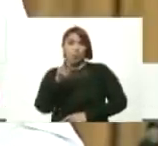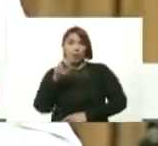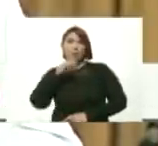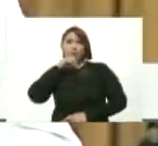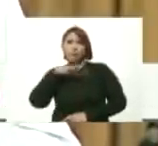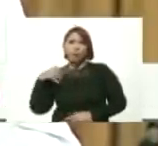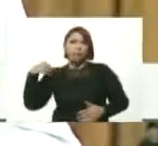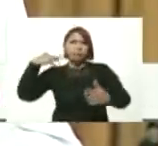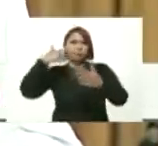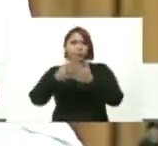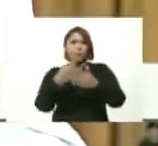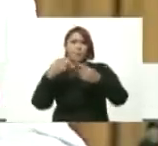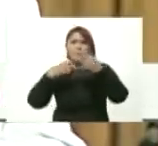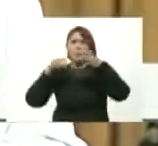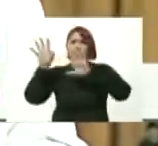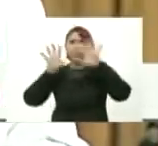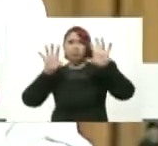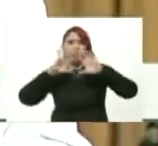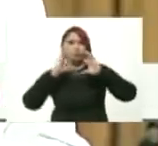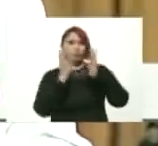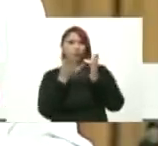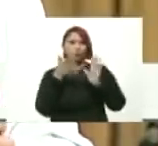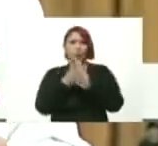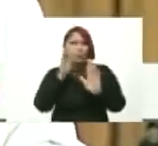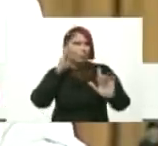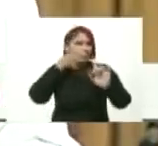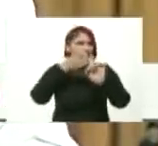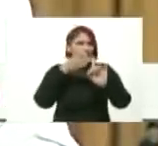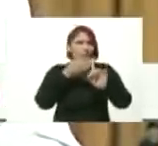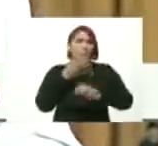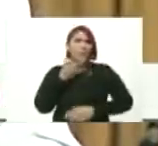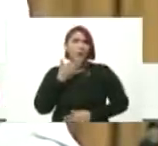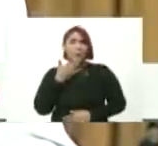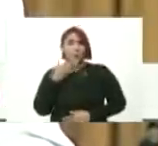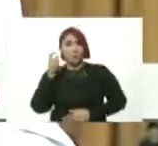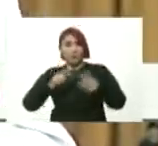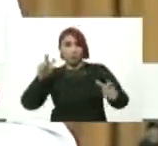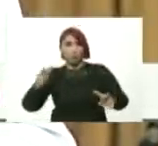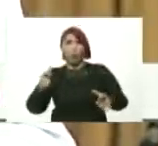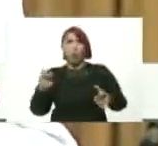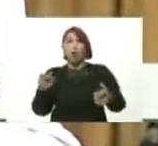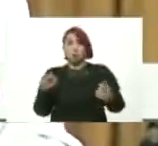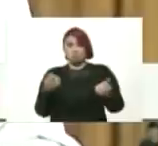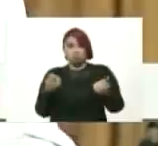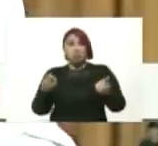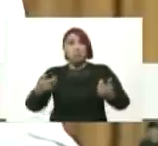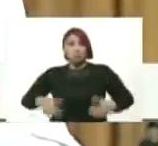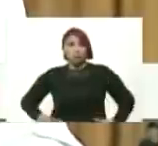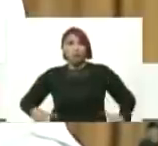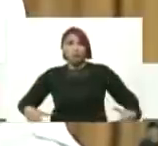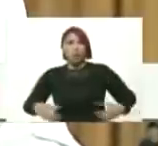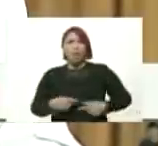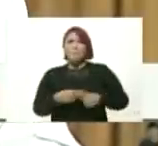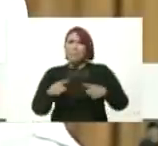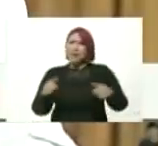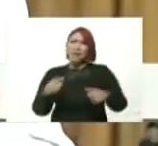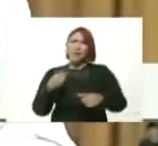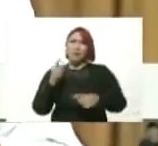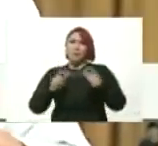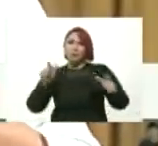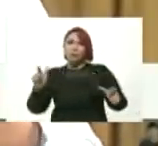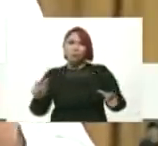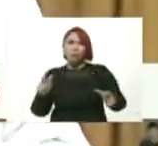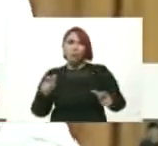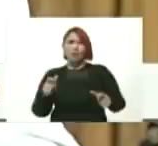estaba más vinculada hacia los sectores medios a los sectores pudientes y por lo tanto los egresados tenían poca vinculación con los sectores populares